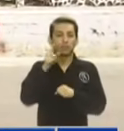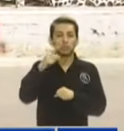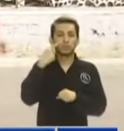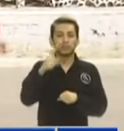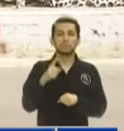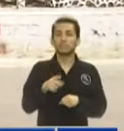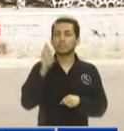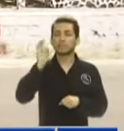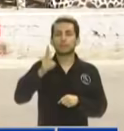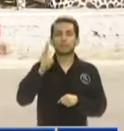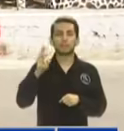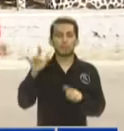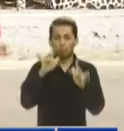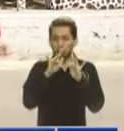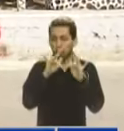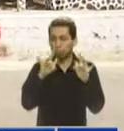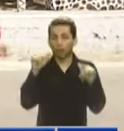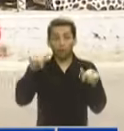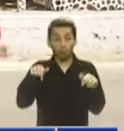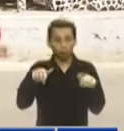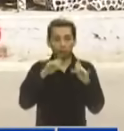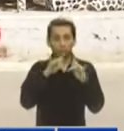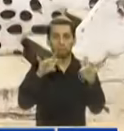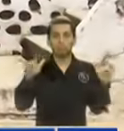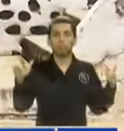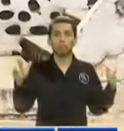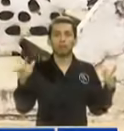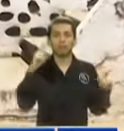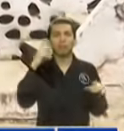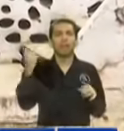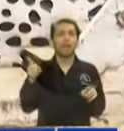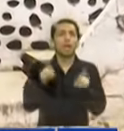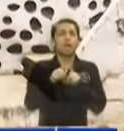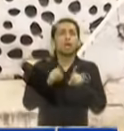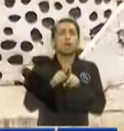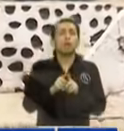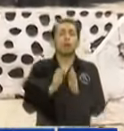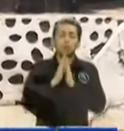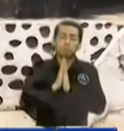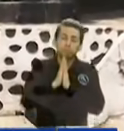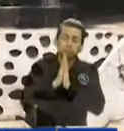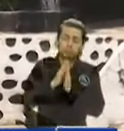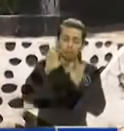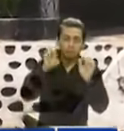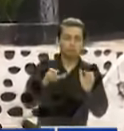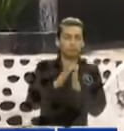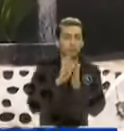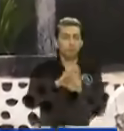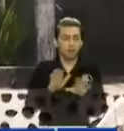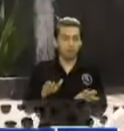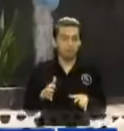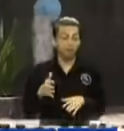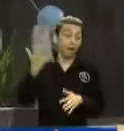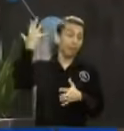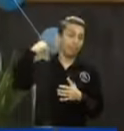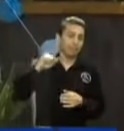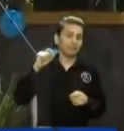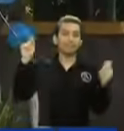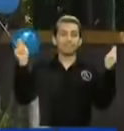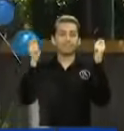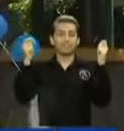está desolado. Ya parece velorio, ya no es una fiesta que nosotros